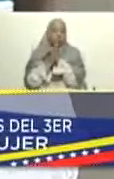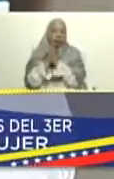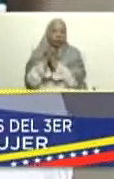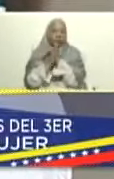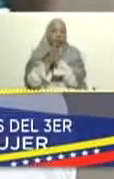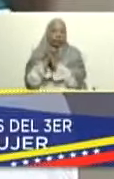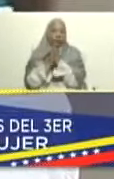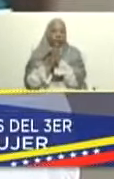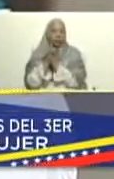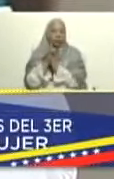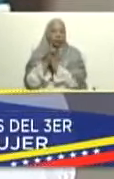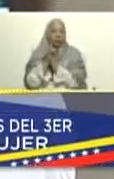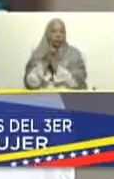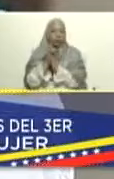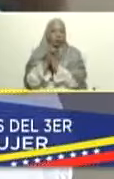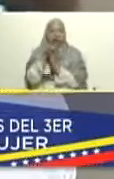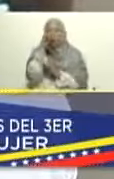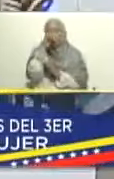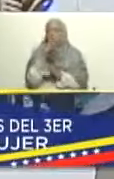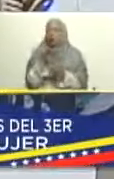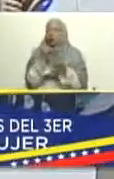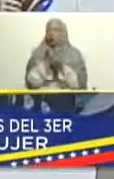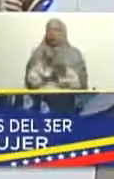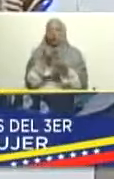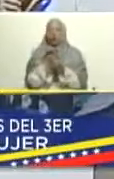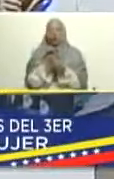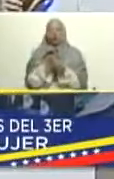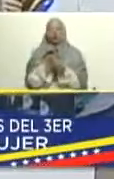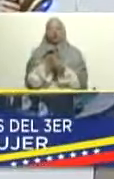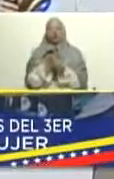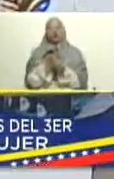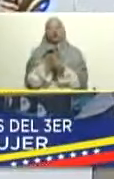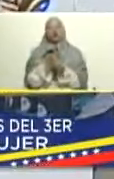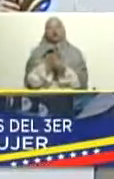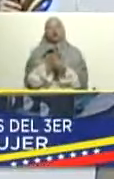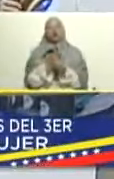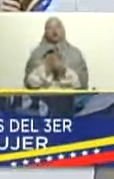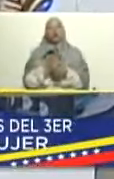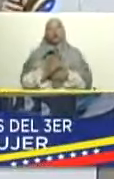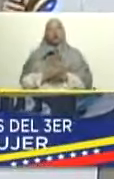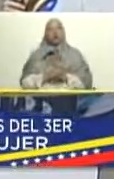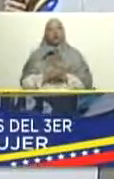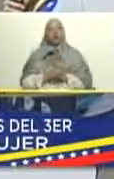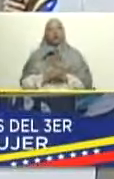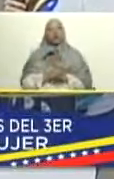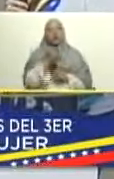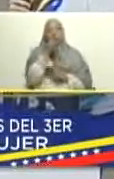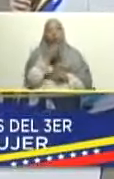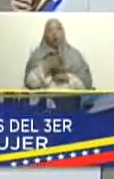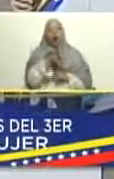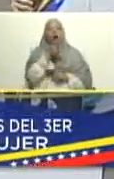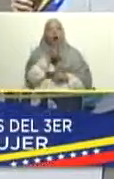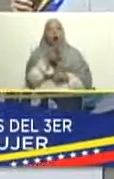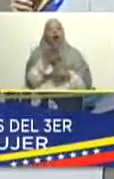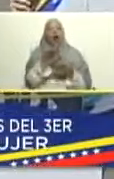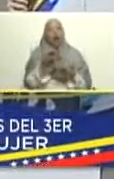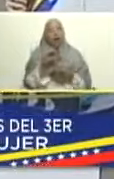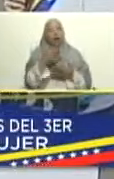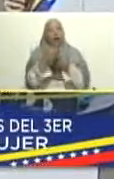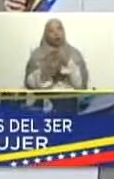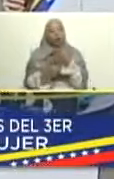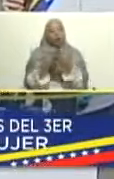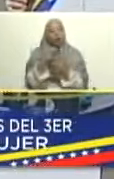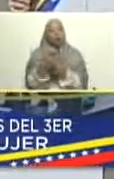Realmente. Coincide todos esos años 18, 19, correcto, 20, sí, en que la gente dijo, bueno, tenemos que echar para adelante